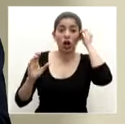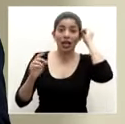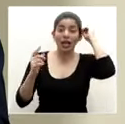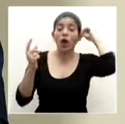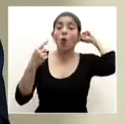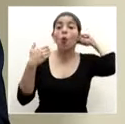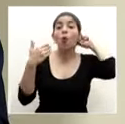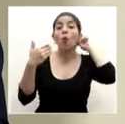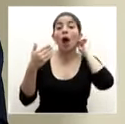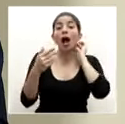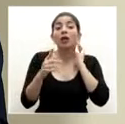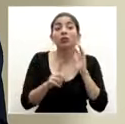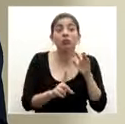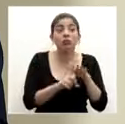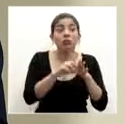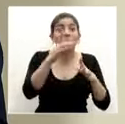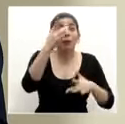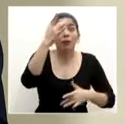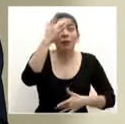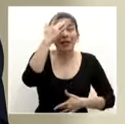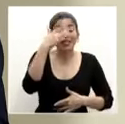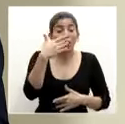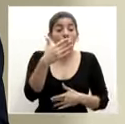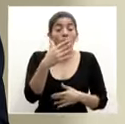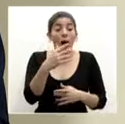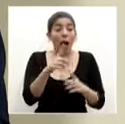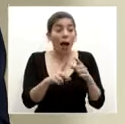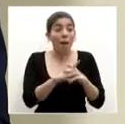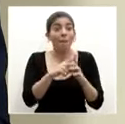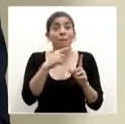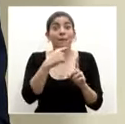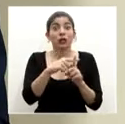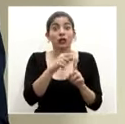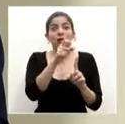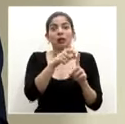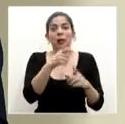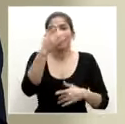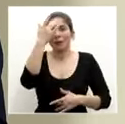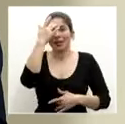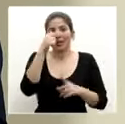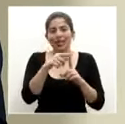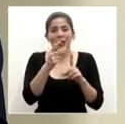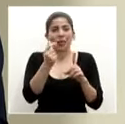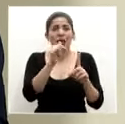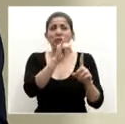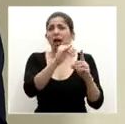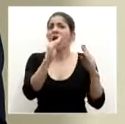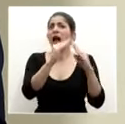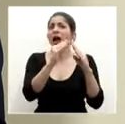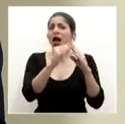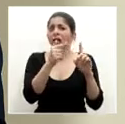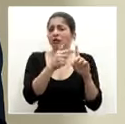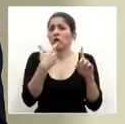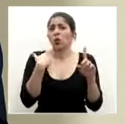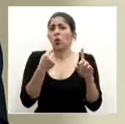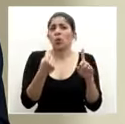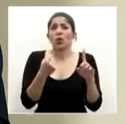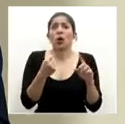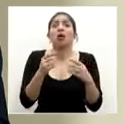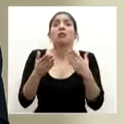se diagnostica un paciente. O sea, en el momento que salga positivo, ese paciente es ambulatorio, está en su casa, puede ser